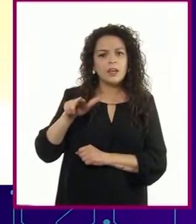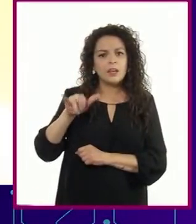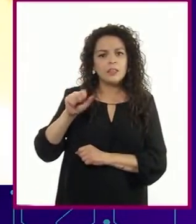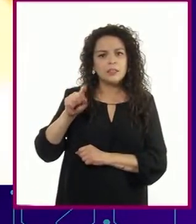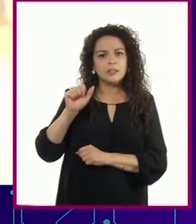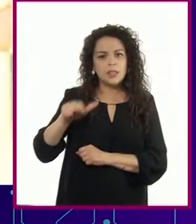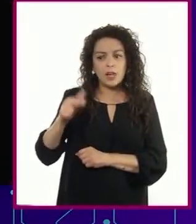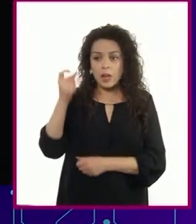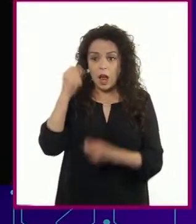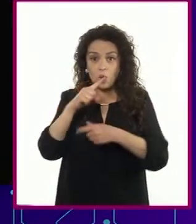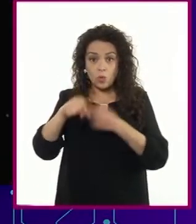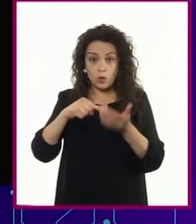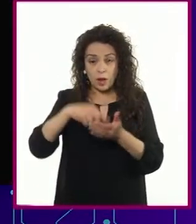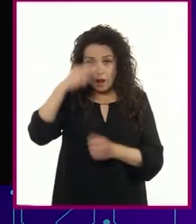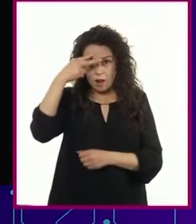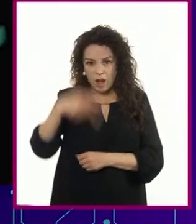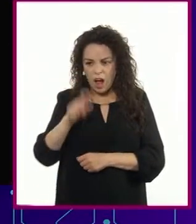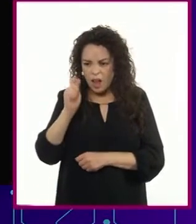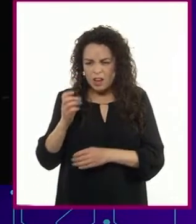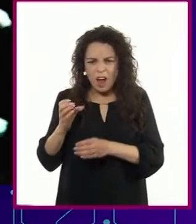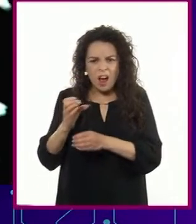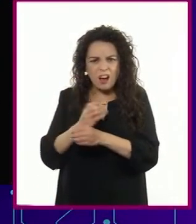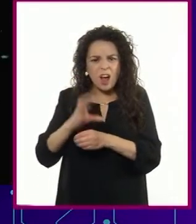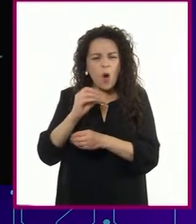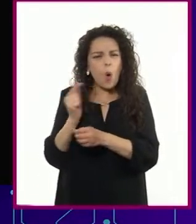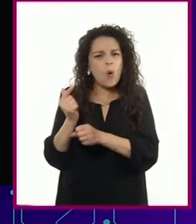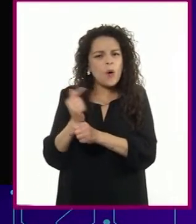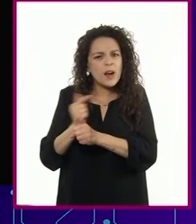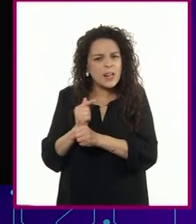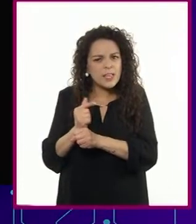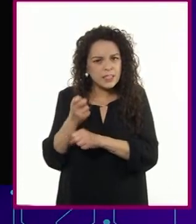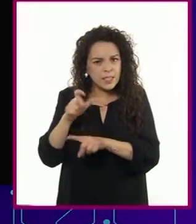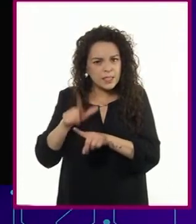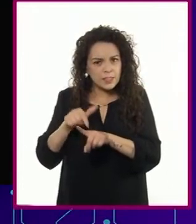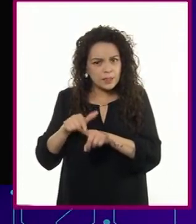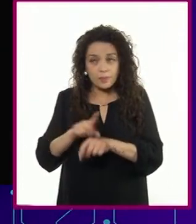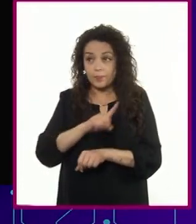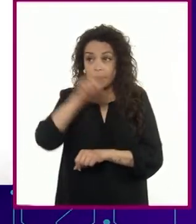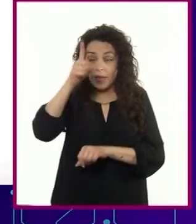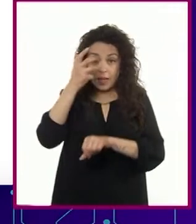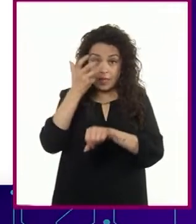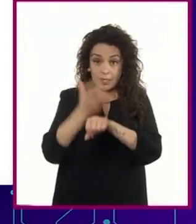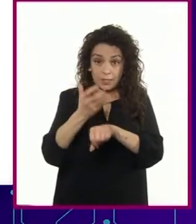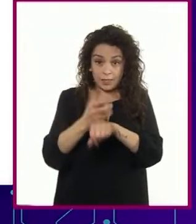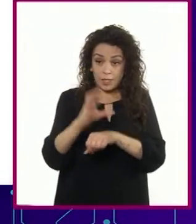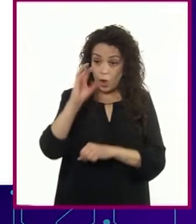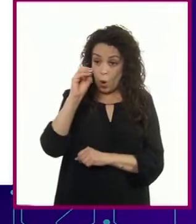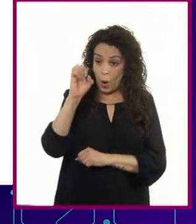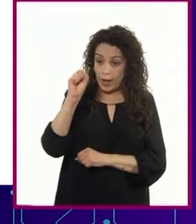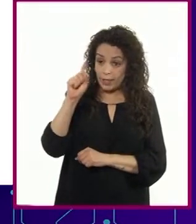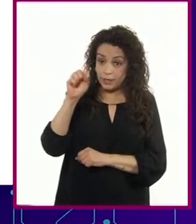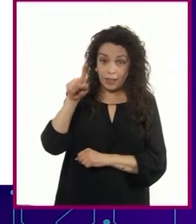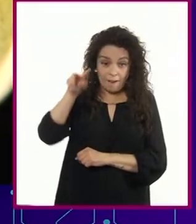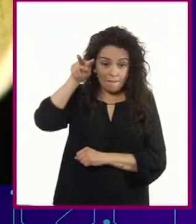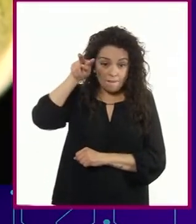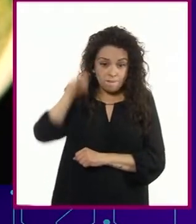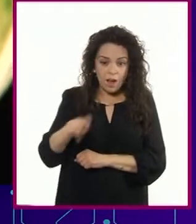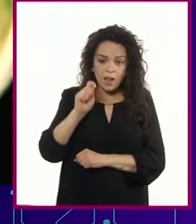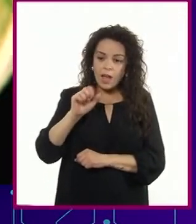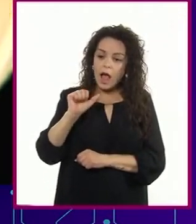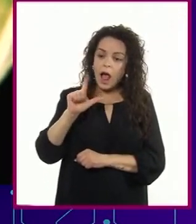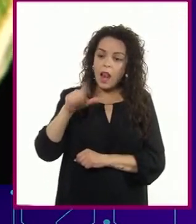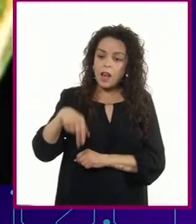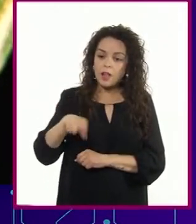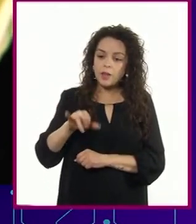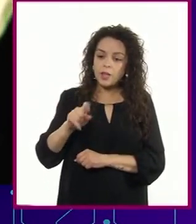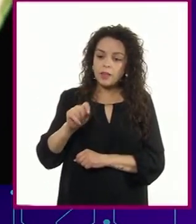como una sustancia café grisáceo. La heroína de la costa oeste de Estados Unidos es la verdadera heroína alquitrán y es